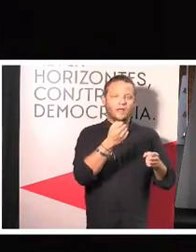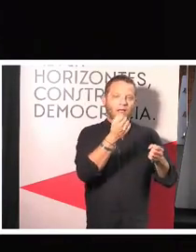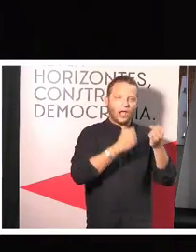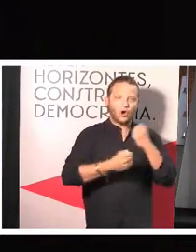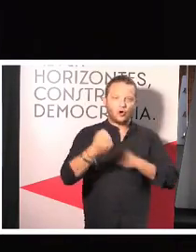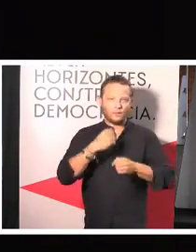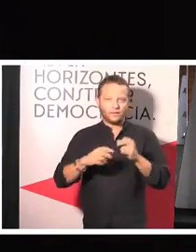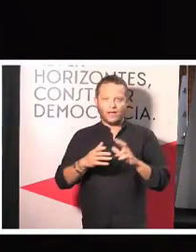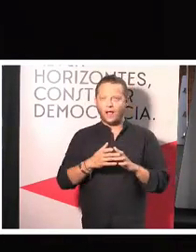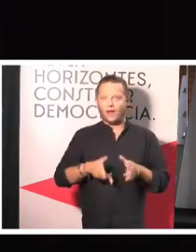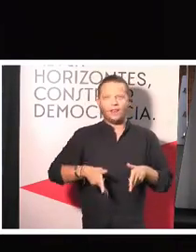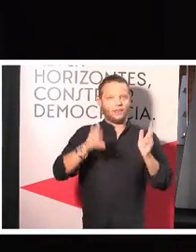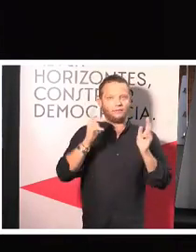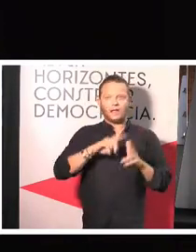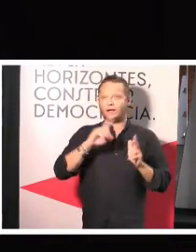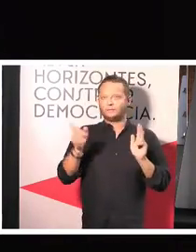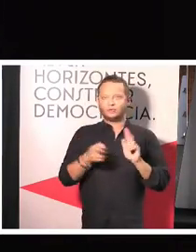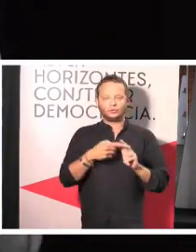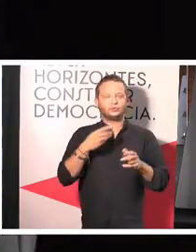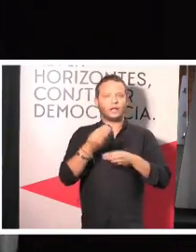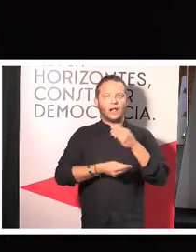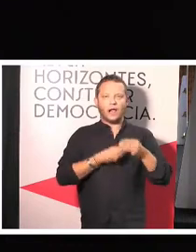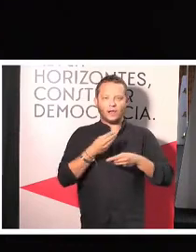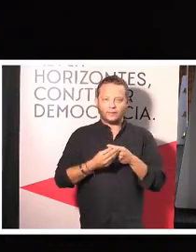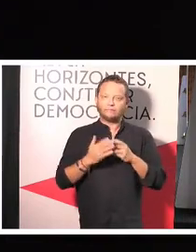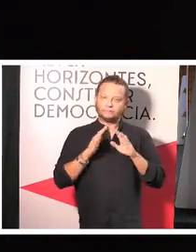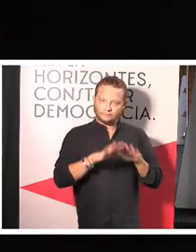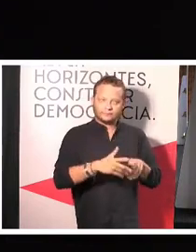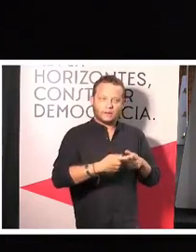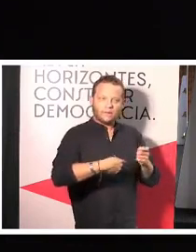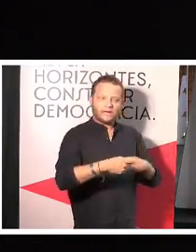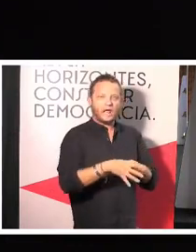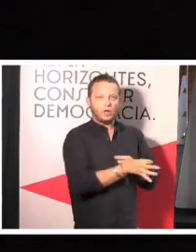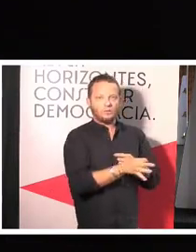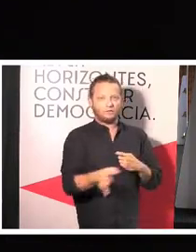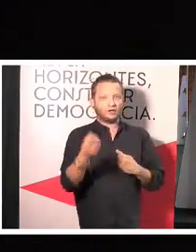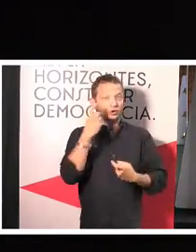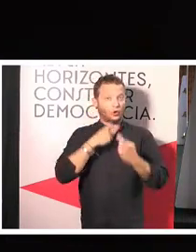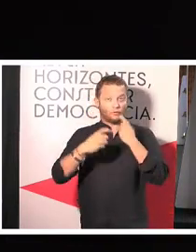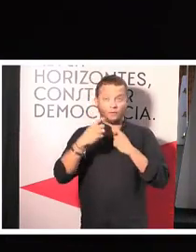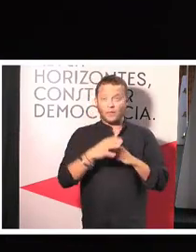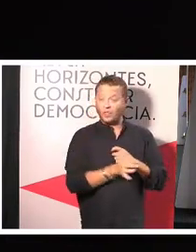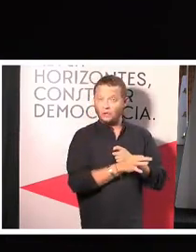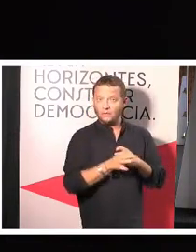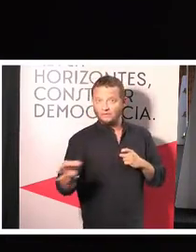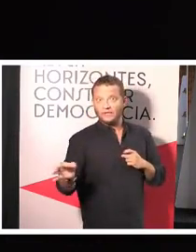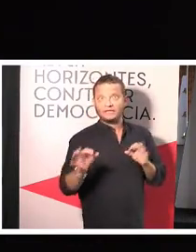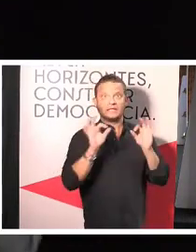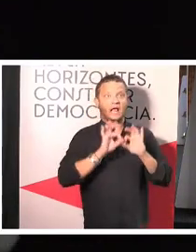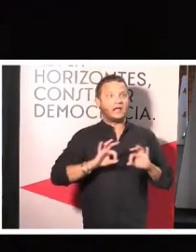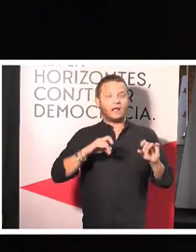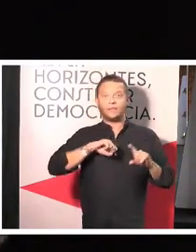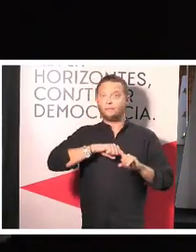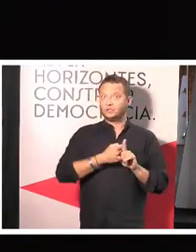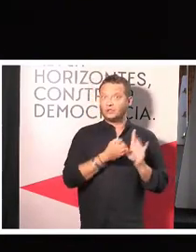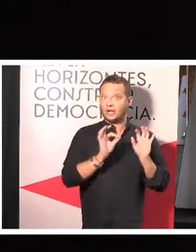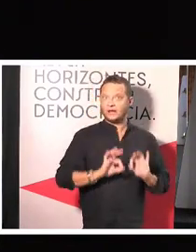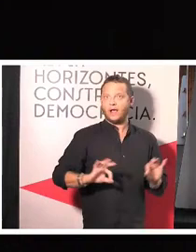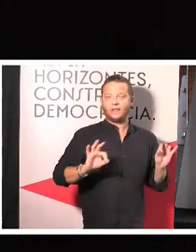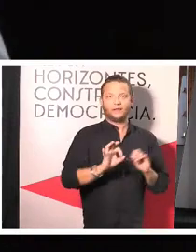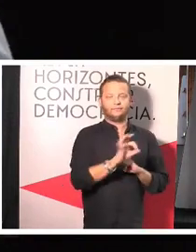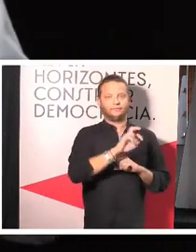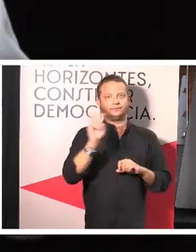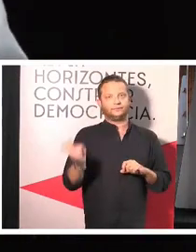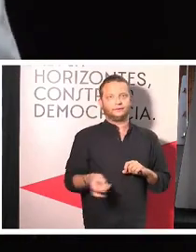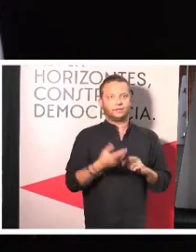libertad absoluta pues concurrieran a ese mercado perfecto donde hay información perfecta, nadie está presionado, etcétera,